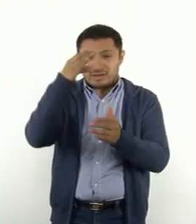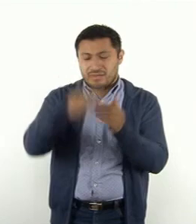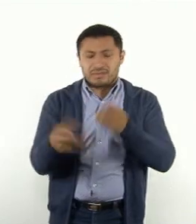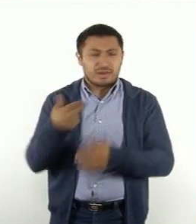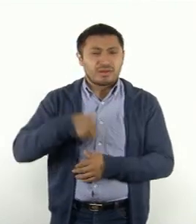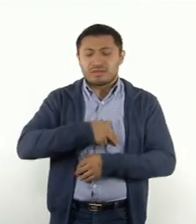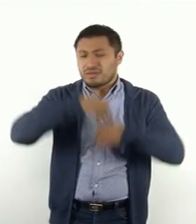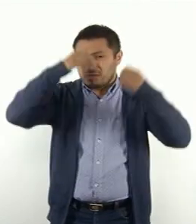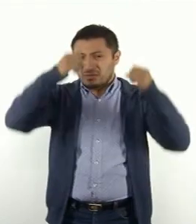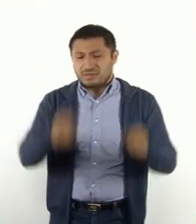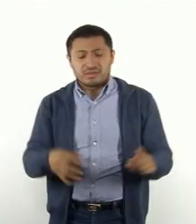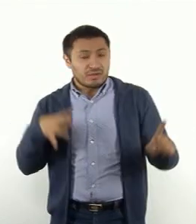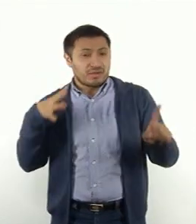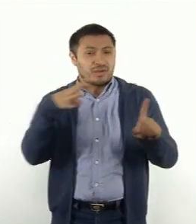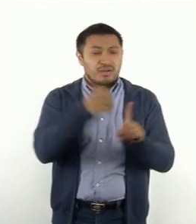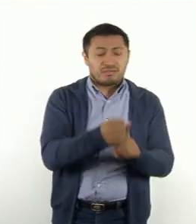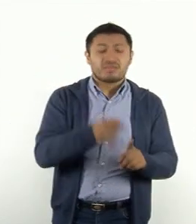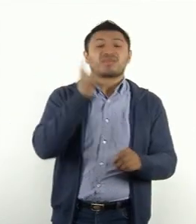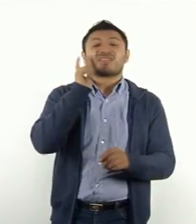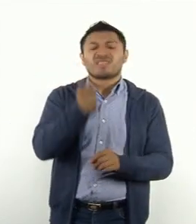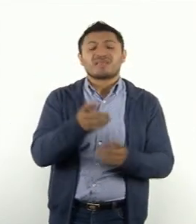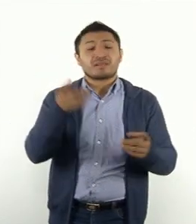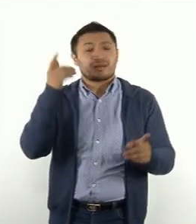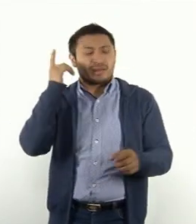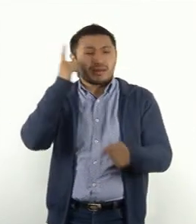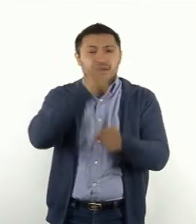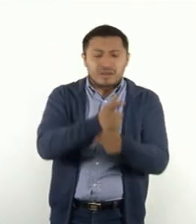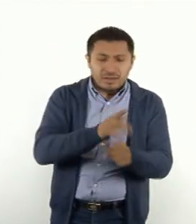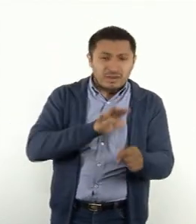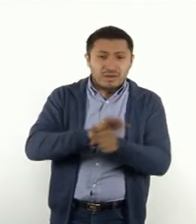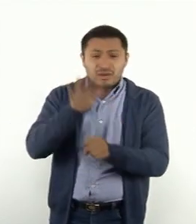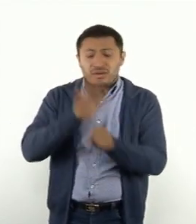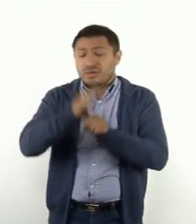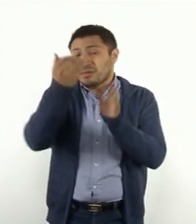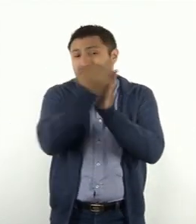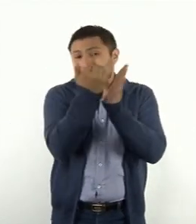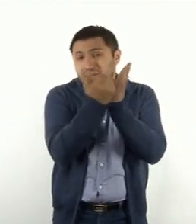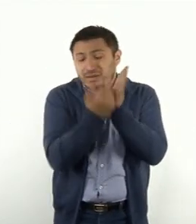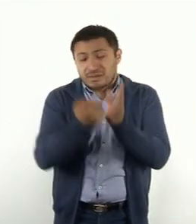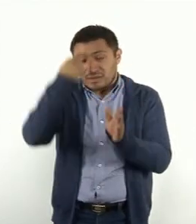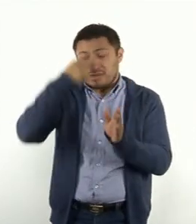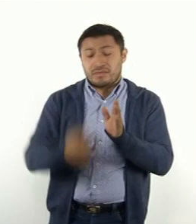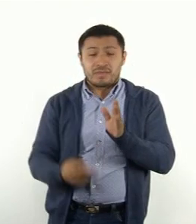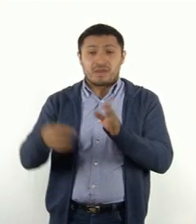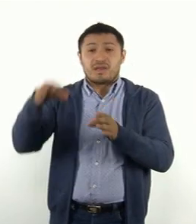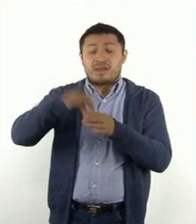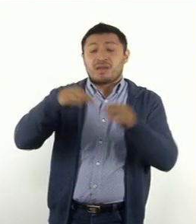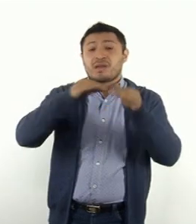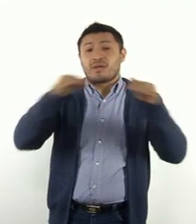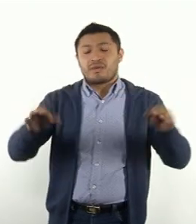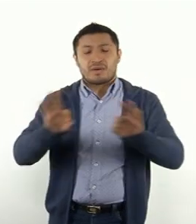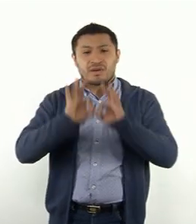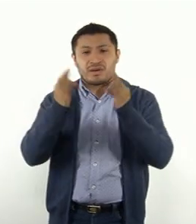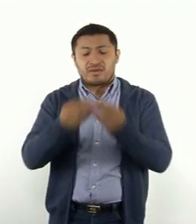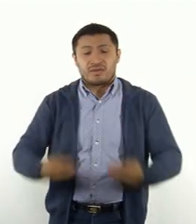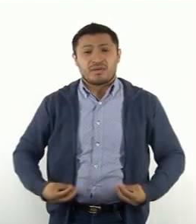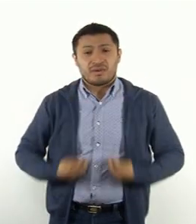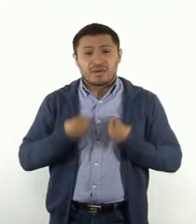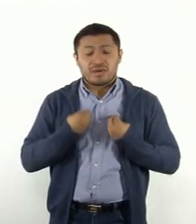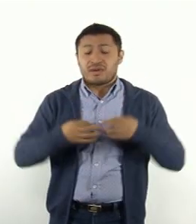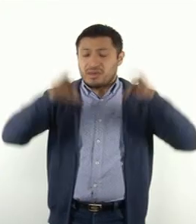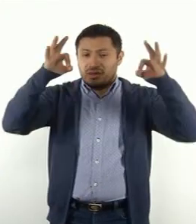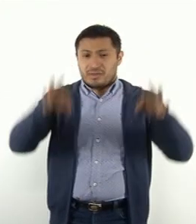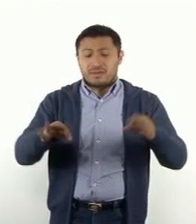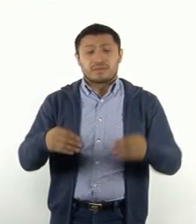nuestro propósito, distinguir los principios que hacen de la democracia un estilo de vida. Nos despedimos